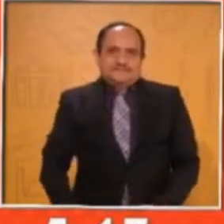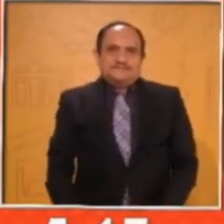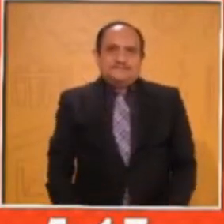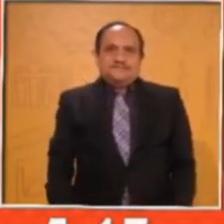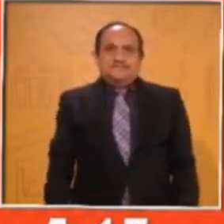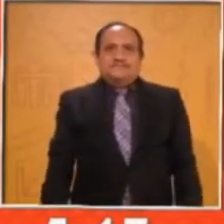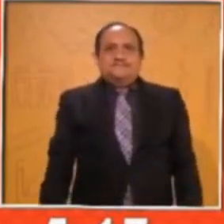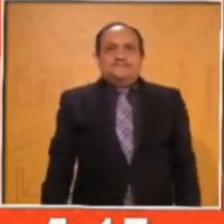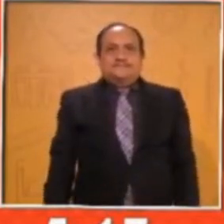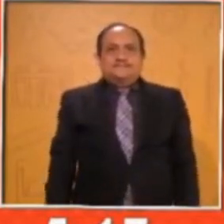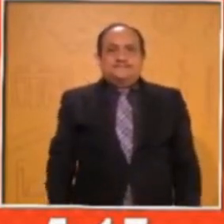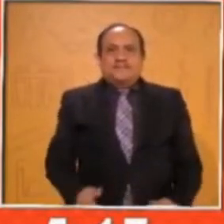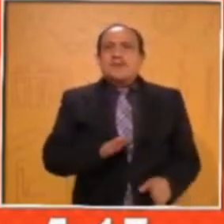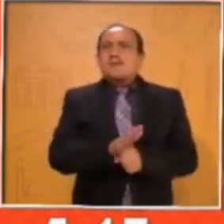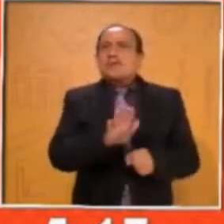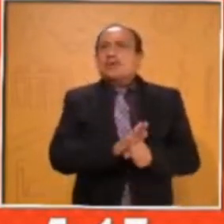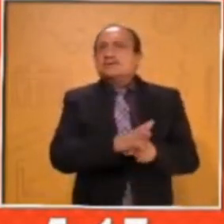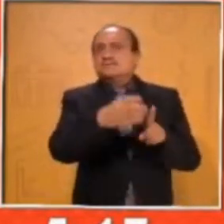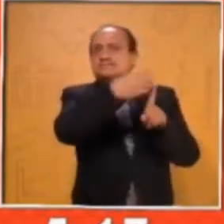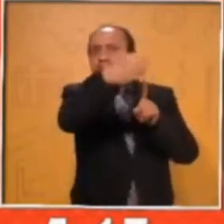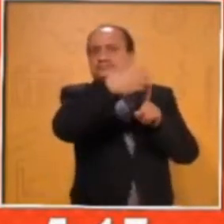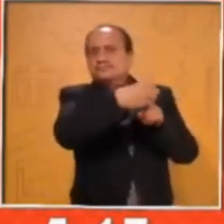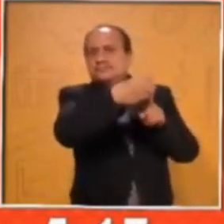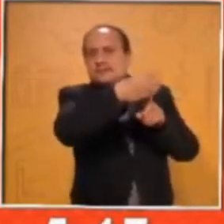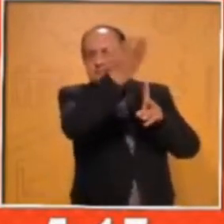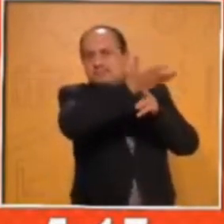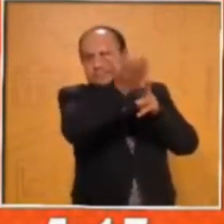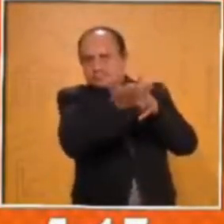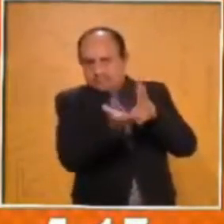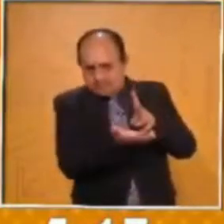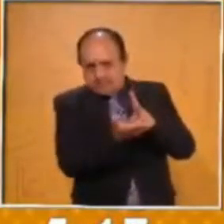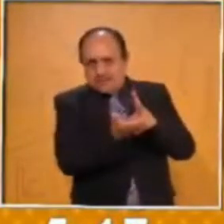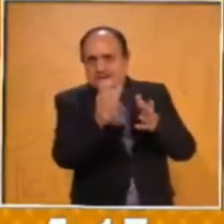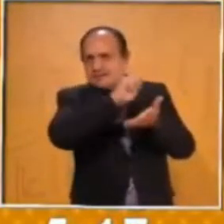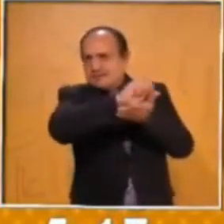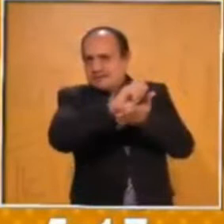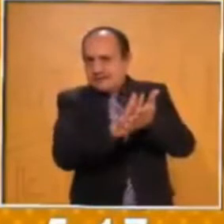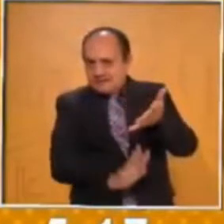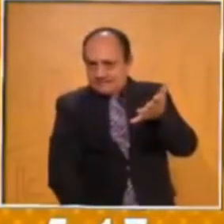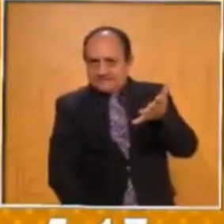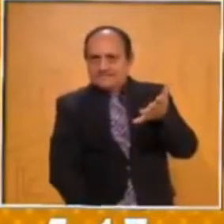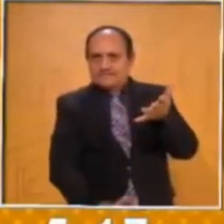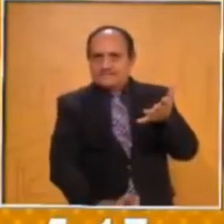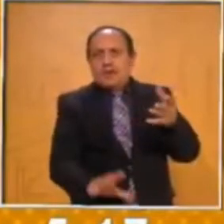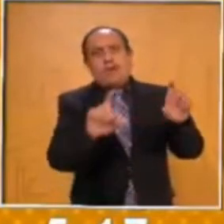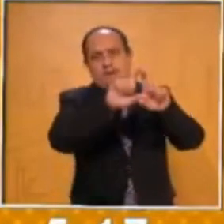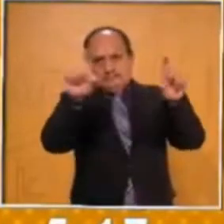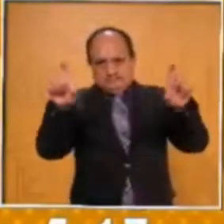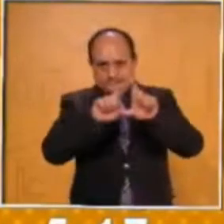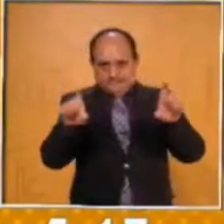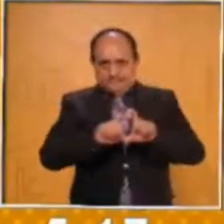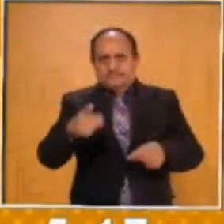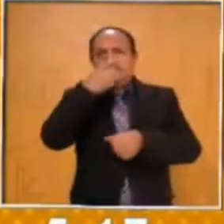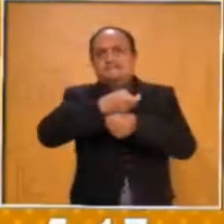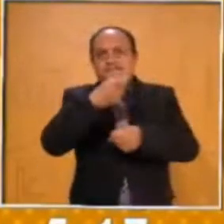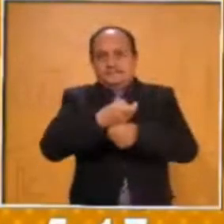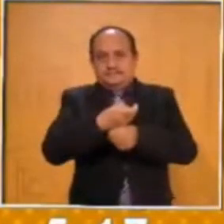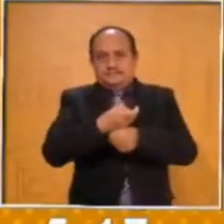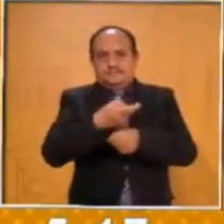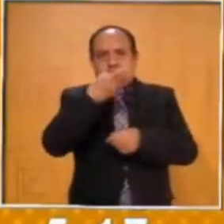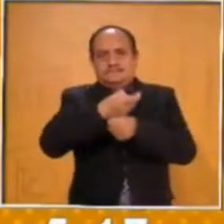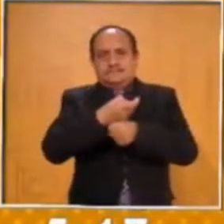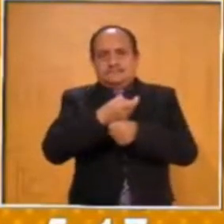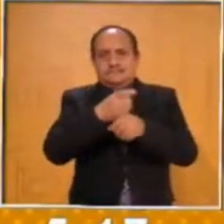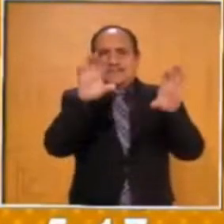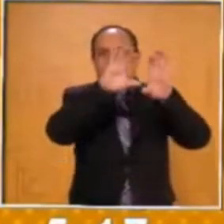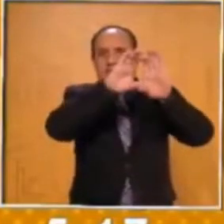¿Okay? ¿Cuáles son las partes de la narración, jóvenes? Muy bien. Vamos a ver, la primera es